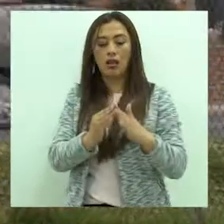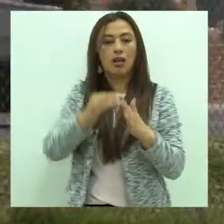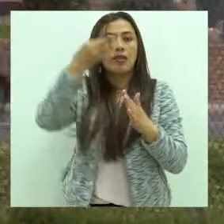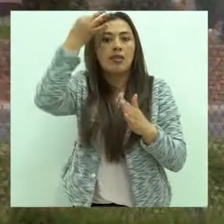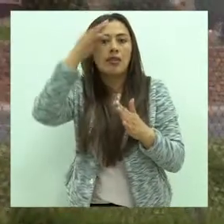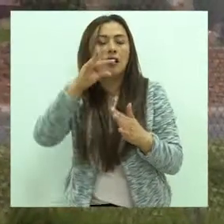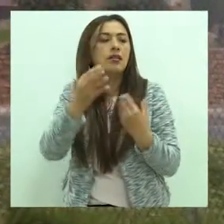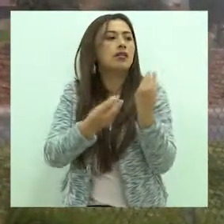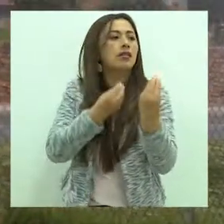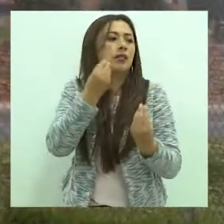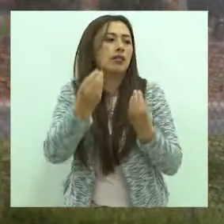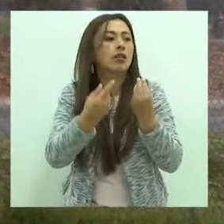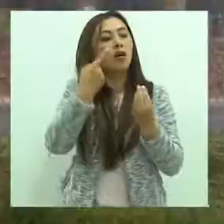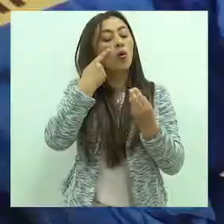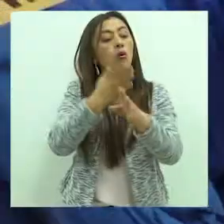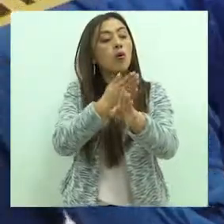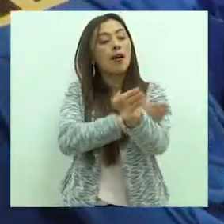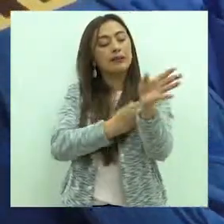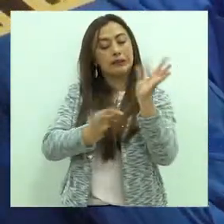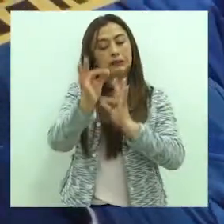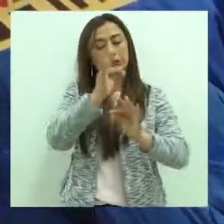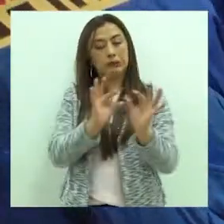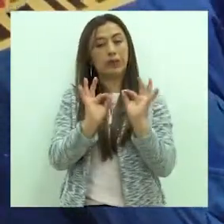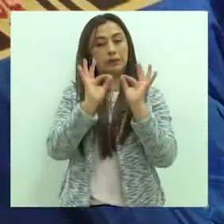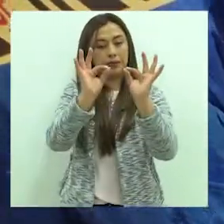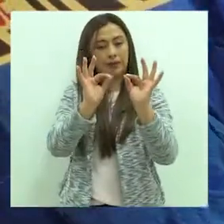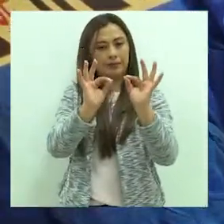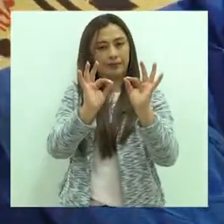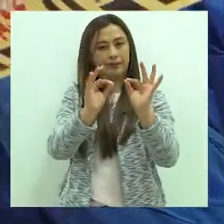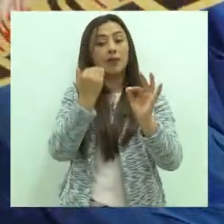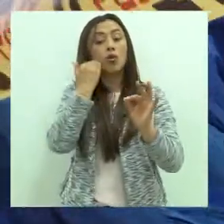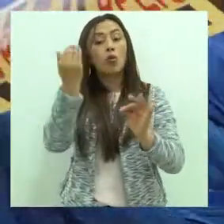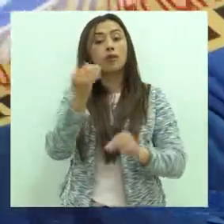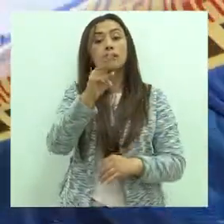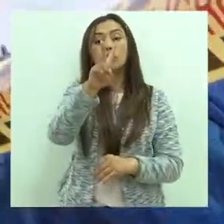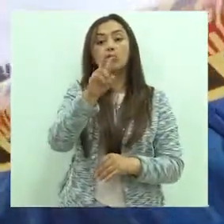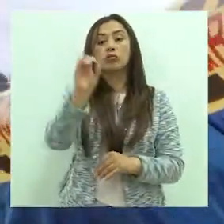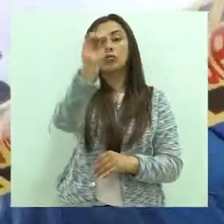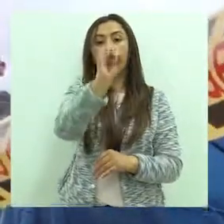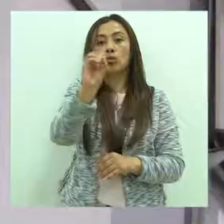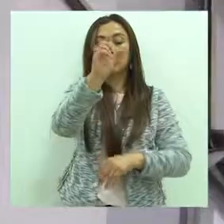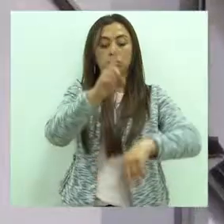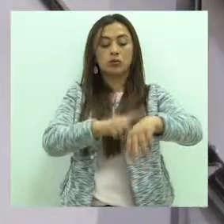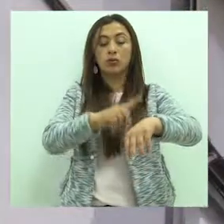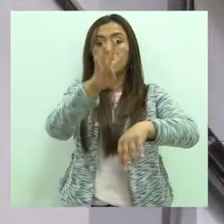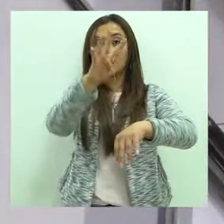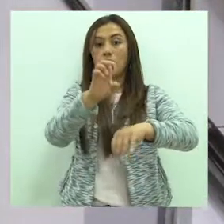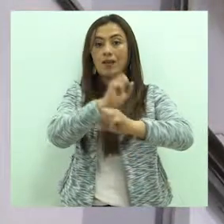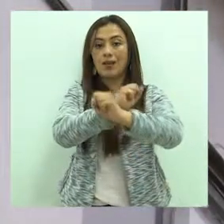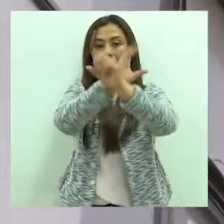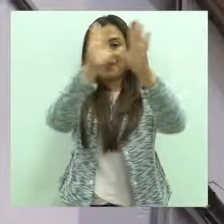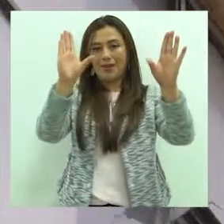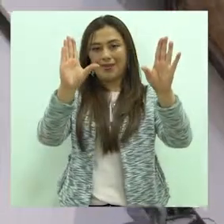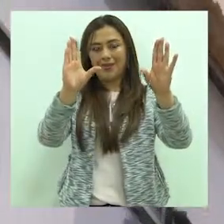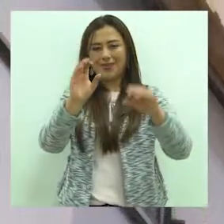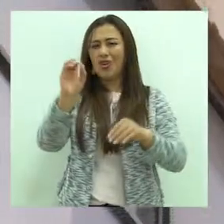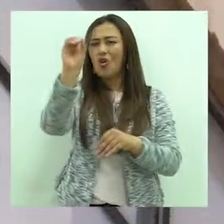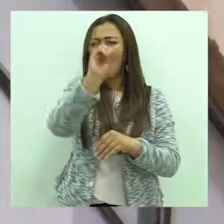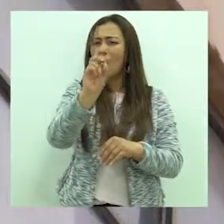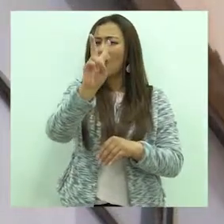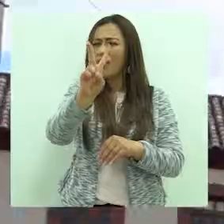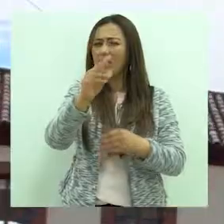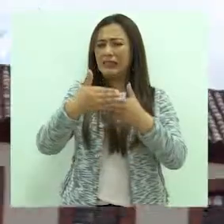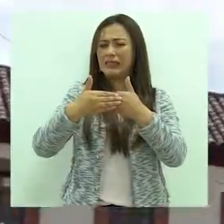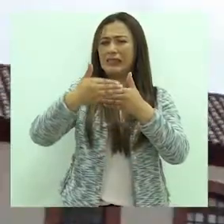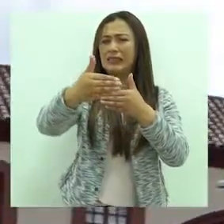simulacro se realizará el día 2 de octubre a las 9 de la mañana. Será un poco más pronto en comparación a años anteriores, teniendo en cuenta las jornadas electorales